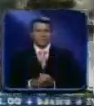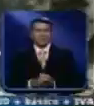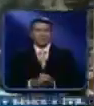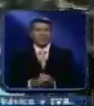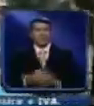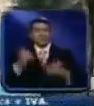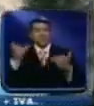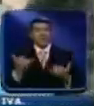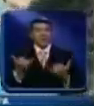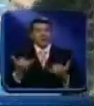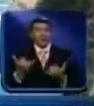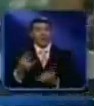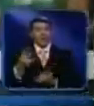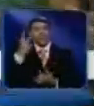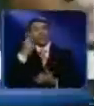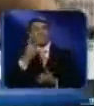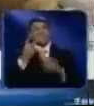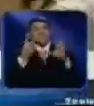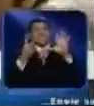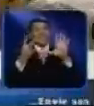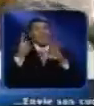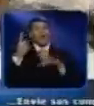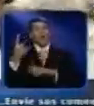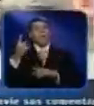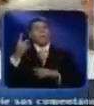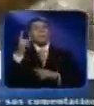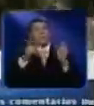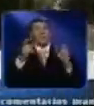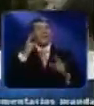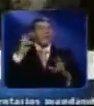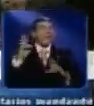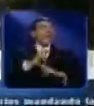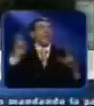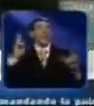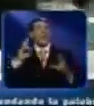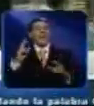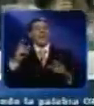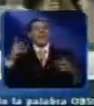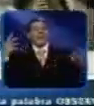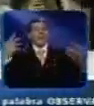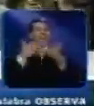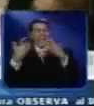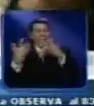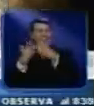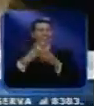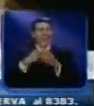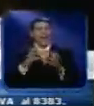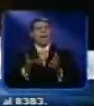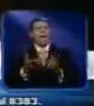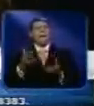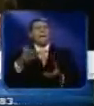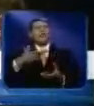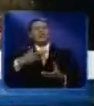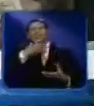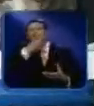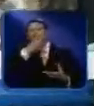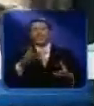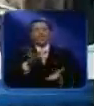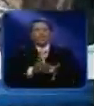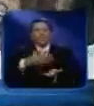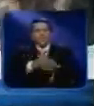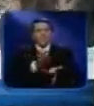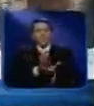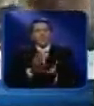Y ahora escuchen esto, 271 personas rompieron el récord de la guerra de pasteles más grande del mundo en Nueva York. Durante la hazaña fueron utilizados